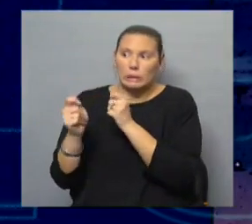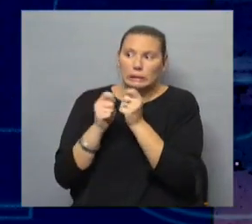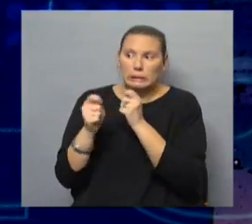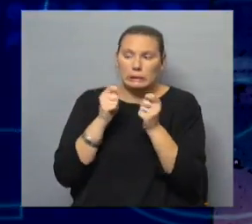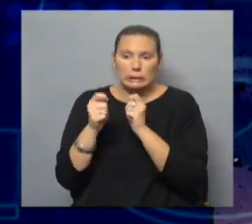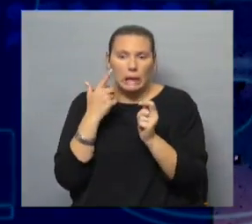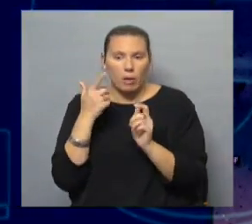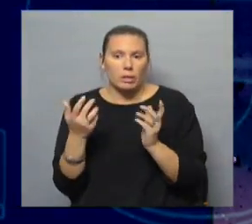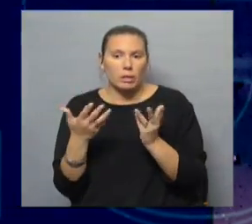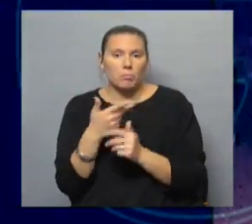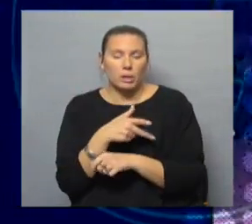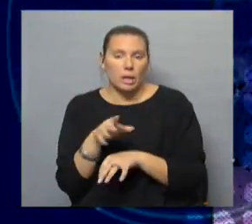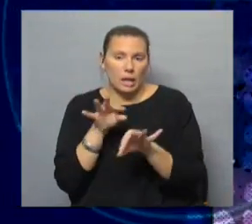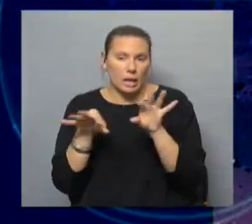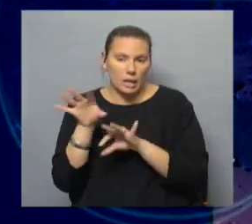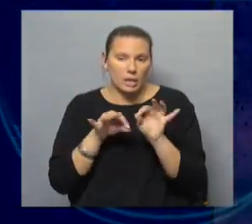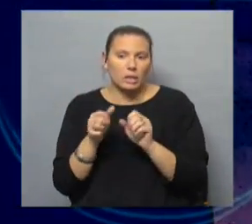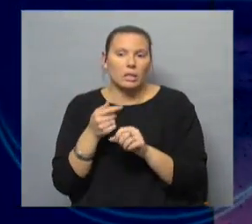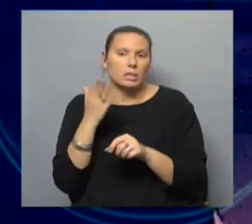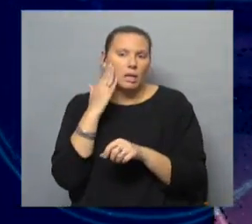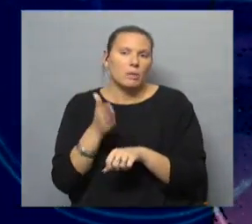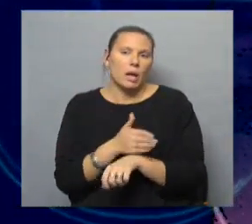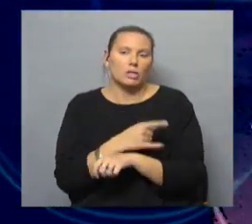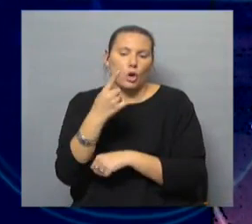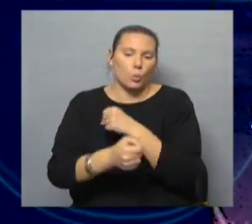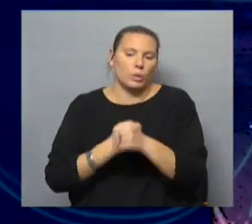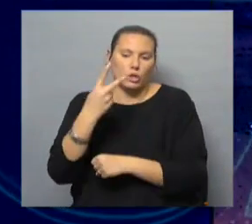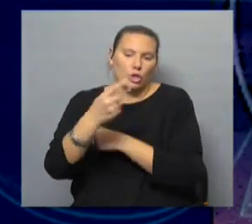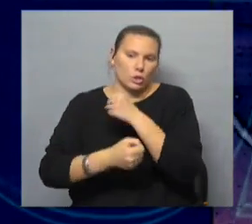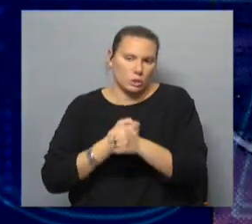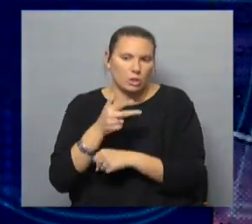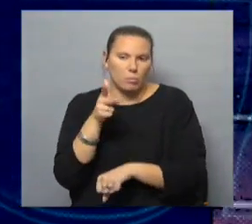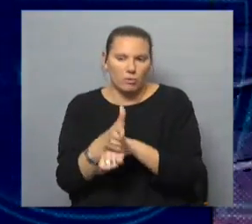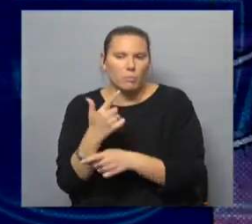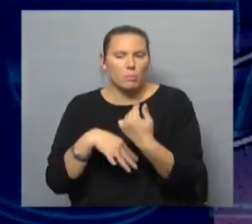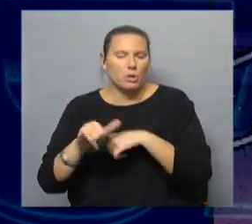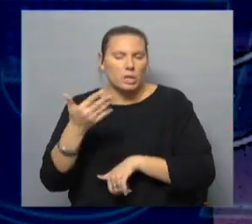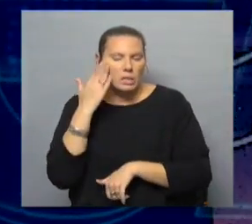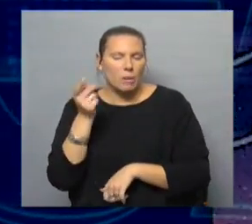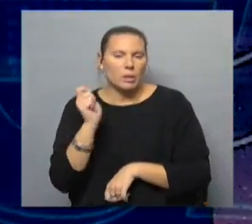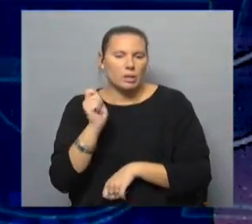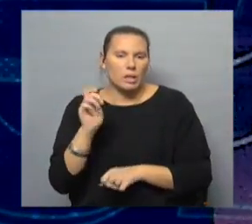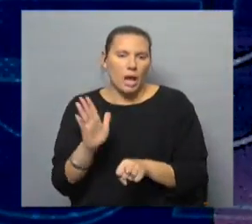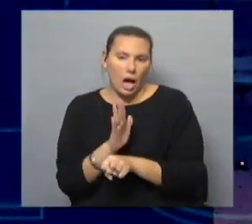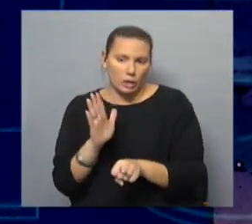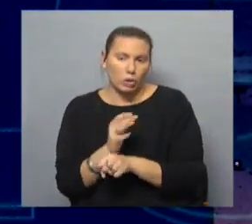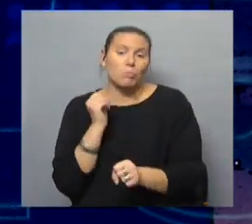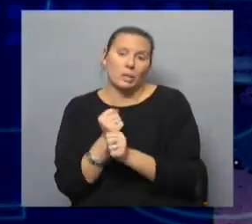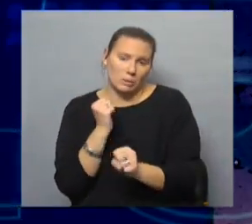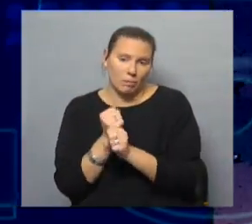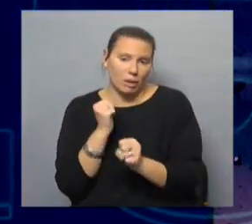en camino para justamente cerrar cuanto antes, aunque falte capaz un año o dos años para filmar. Claro. Para tener tiempo para trabajar. Para tener un tiempo para trabajar.